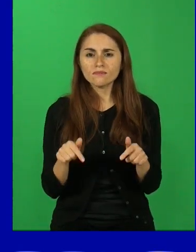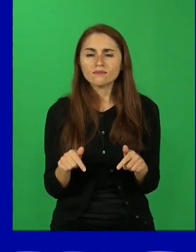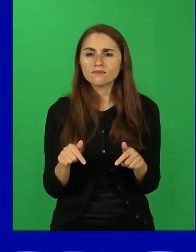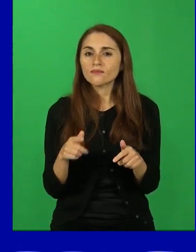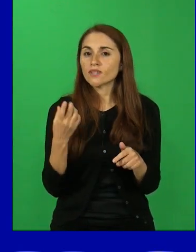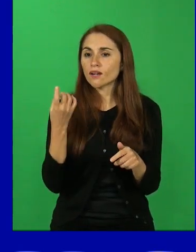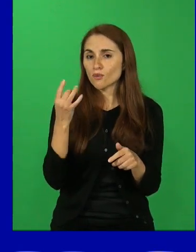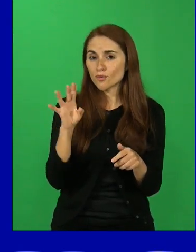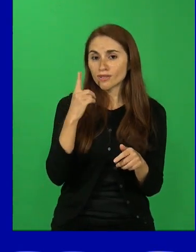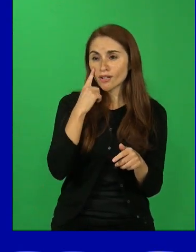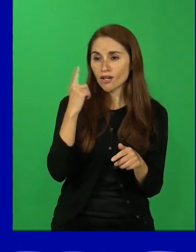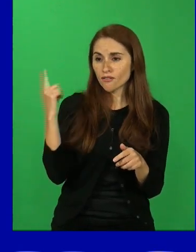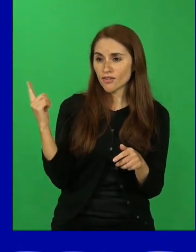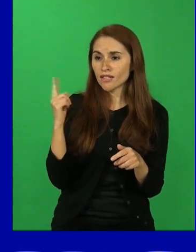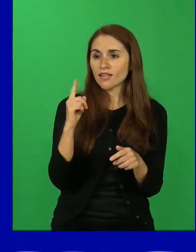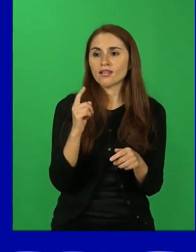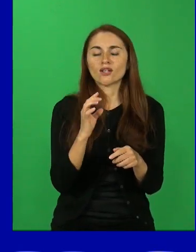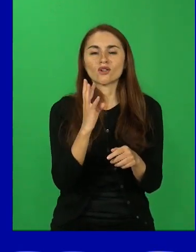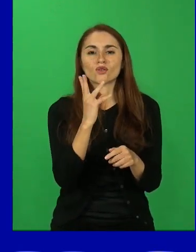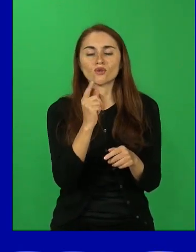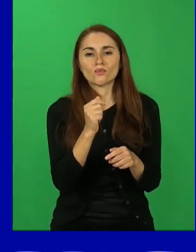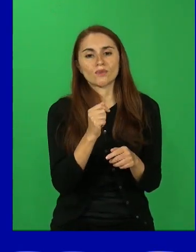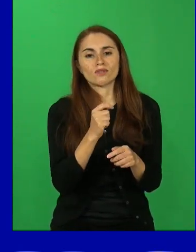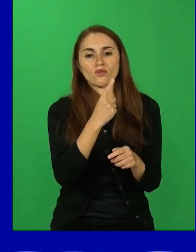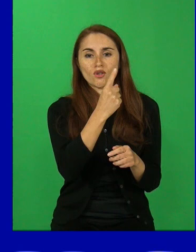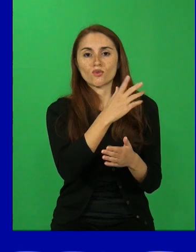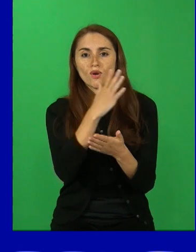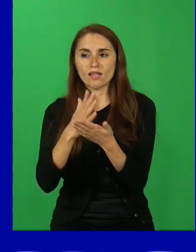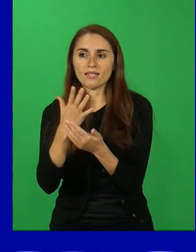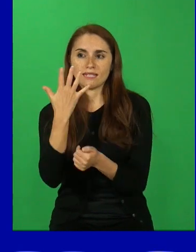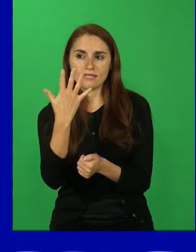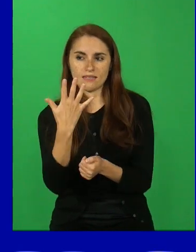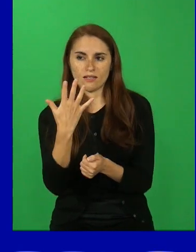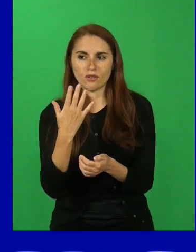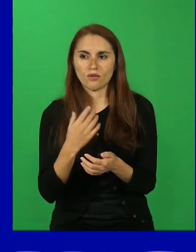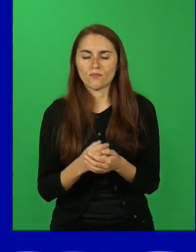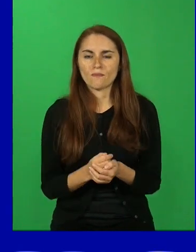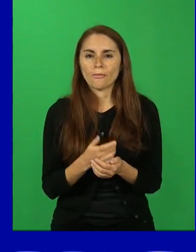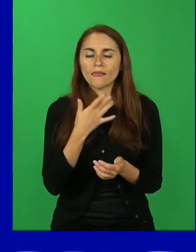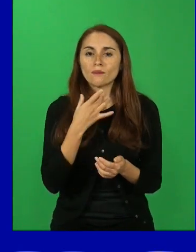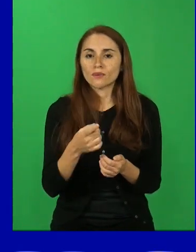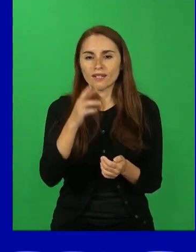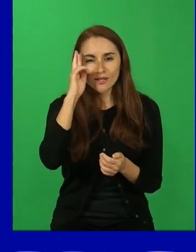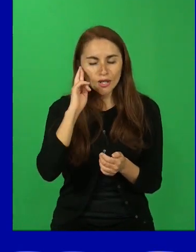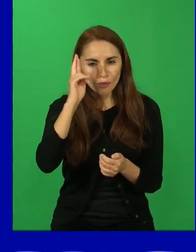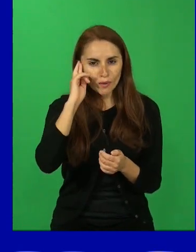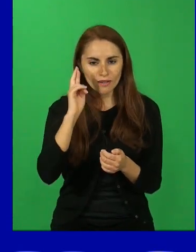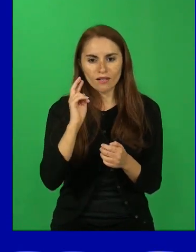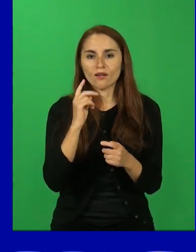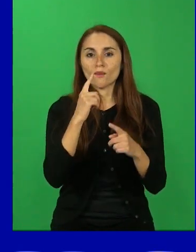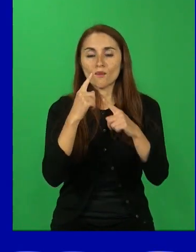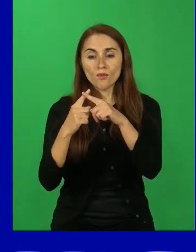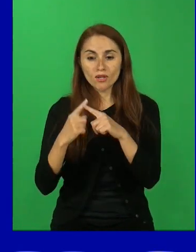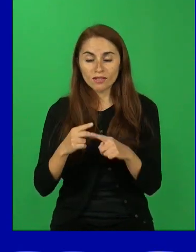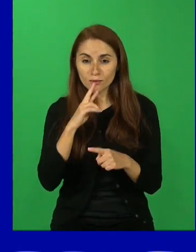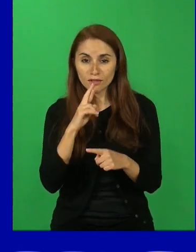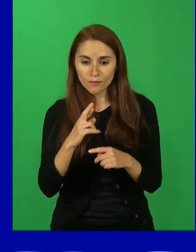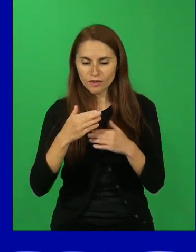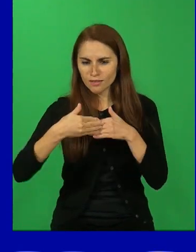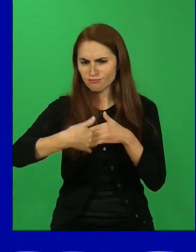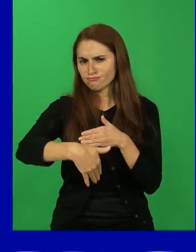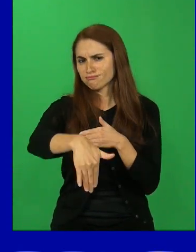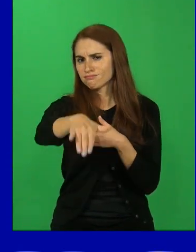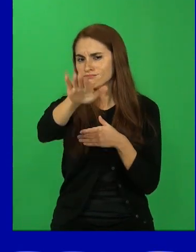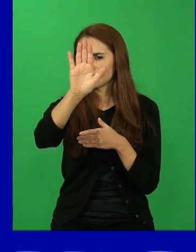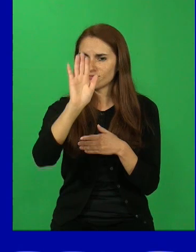yo solamente calculé los primeros 5 múltiplos, porque recuerda que los múltiplos son infinitos, por lo tanto yo puedo